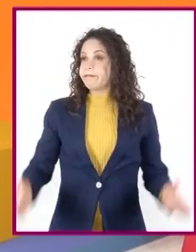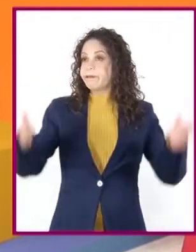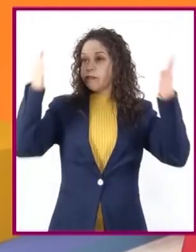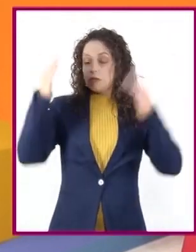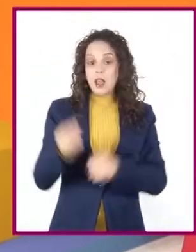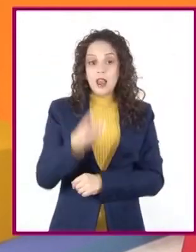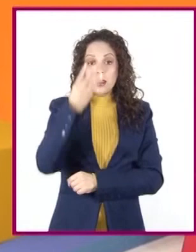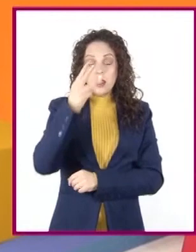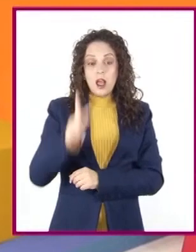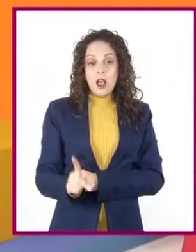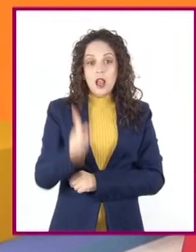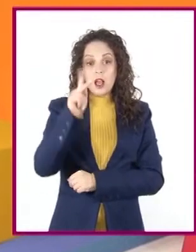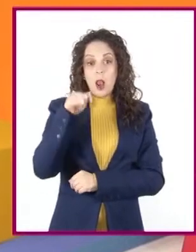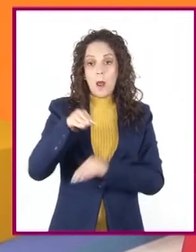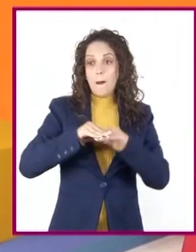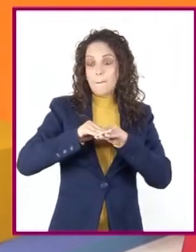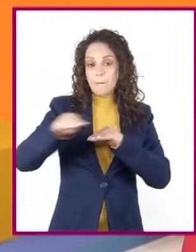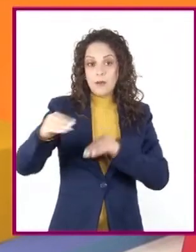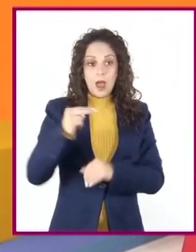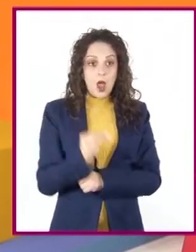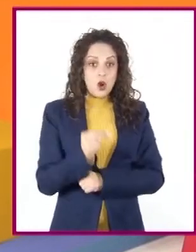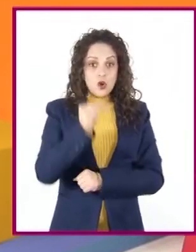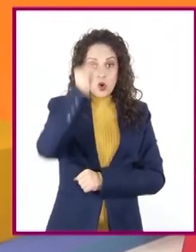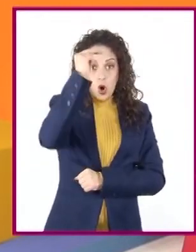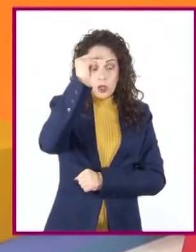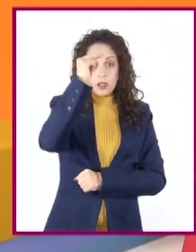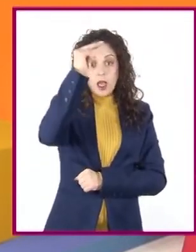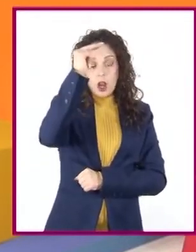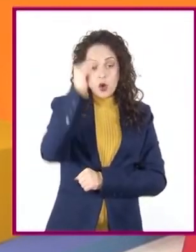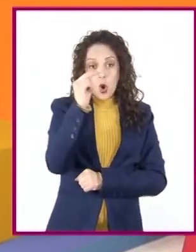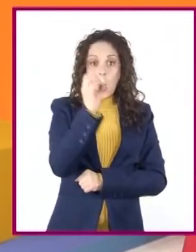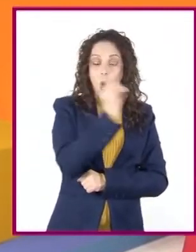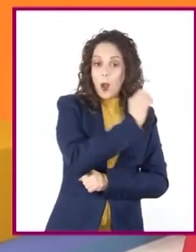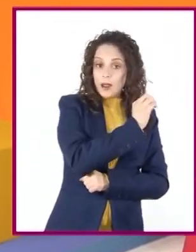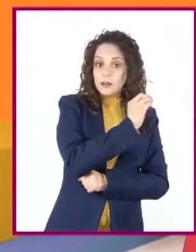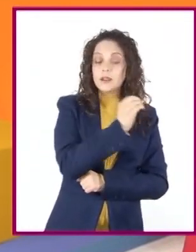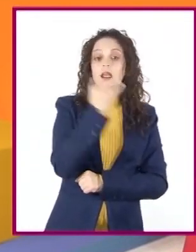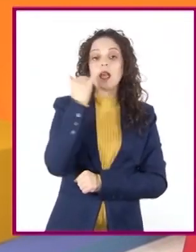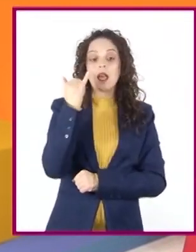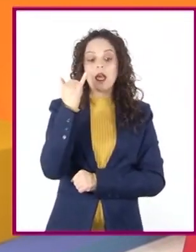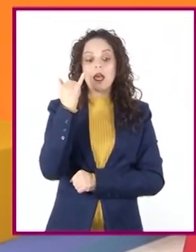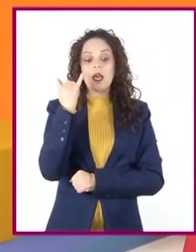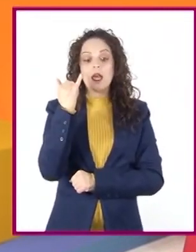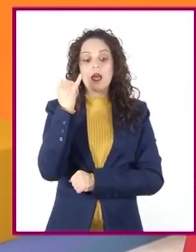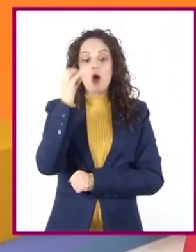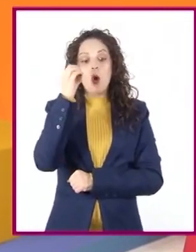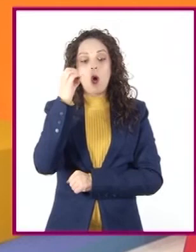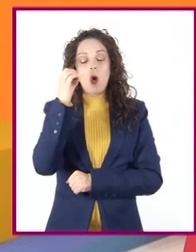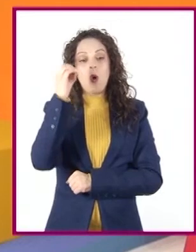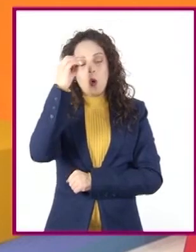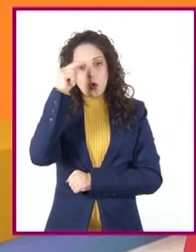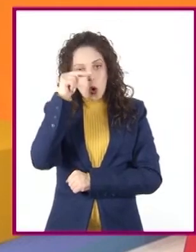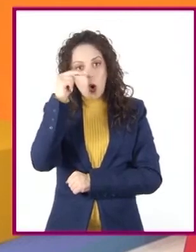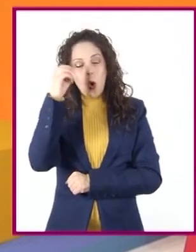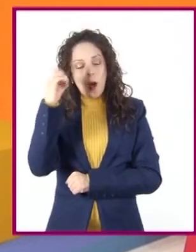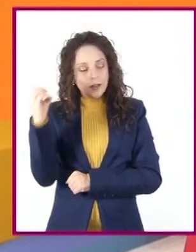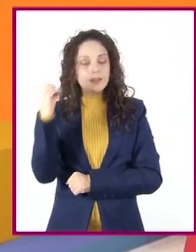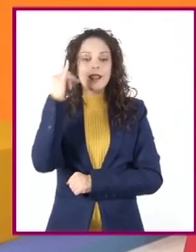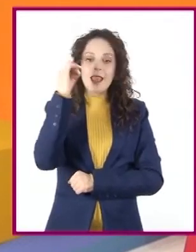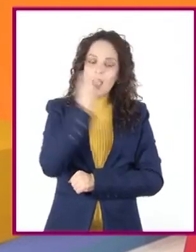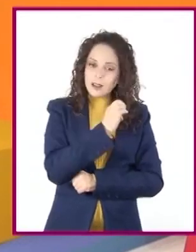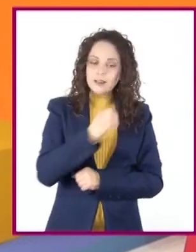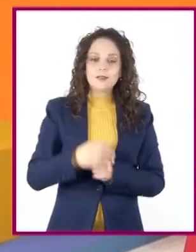kilómetros en las laderas norte, noroeste y oeste. Algunas construcciones que